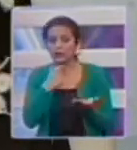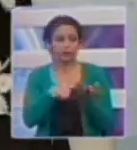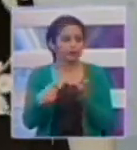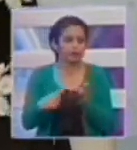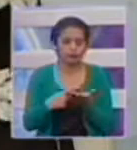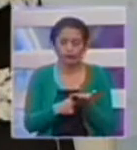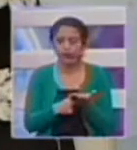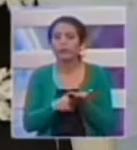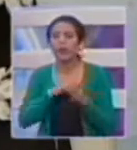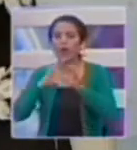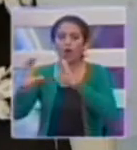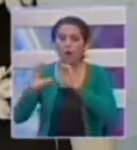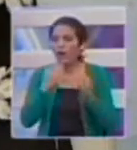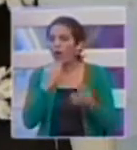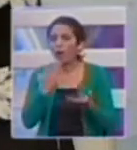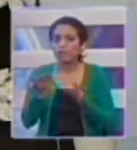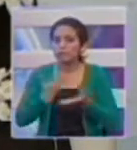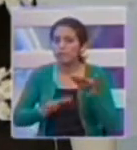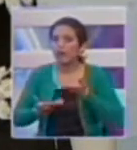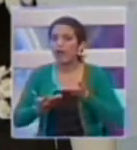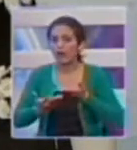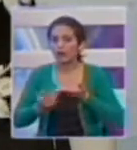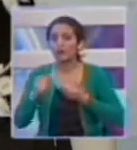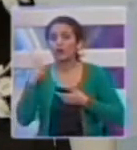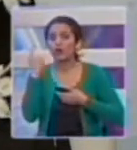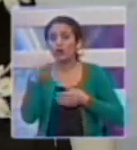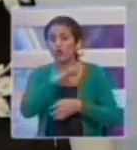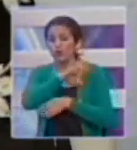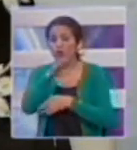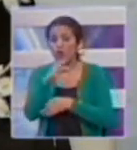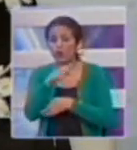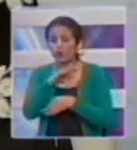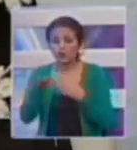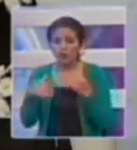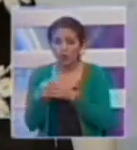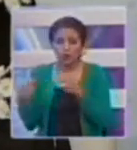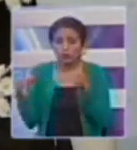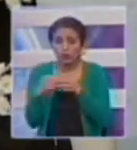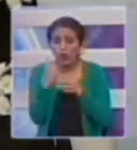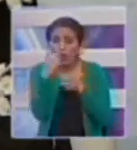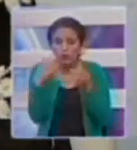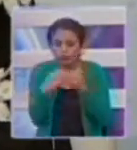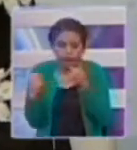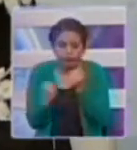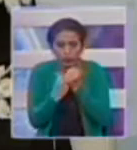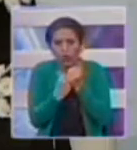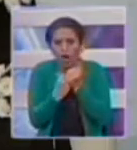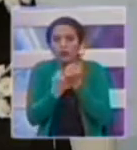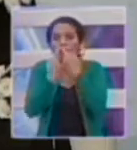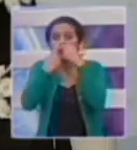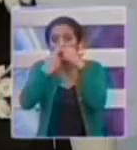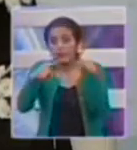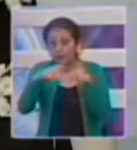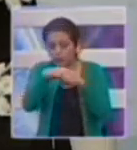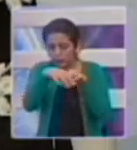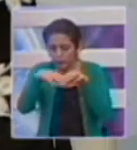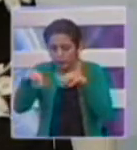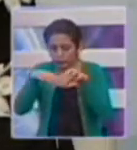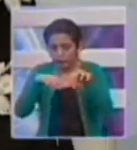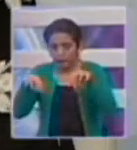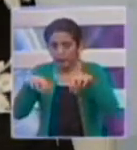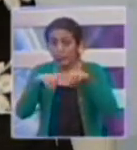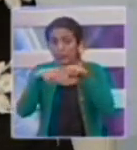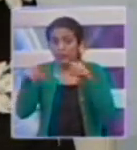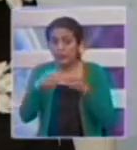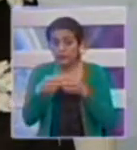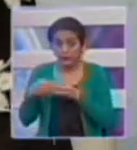usted, no habrá una mayoría como esta que tenemos en el periodo que decurre, vamos a tener una asamblea fragmentada, pero